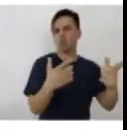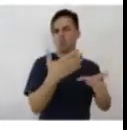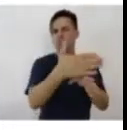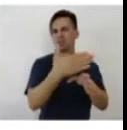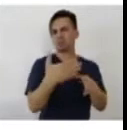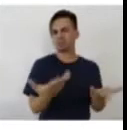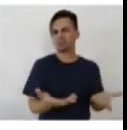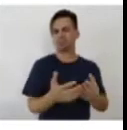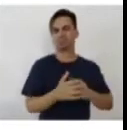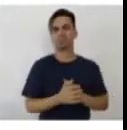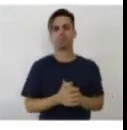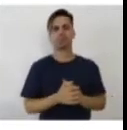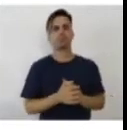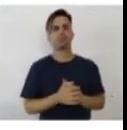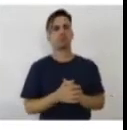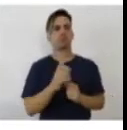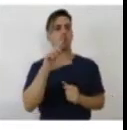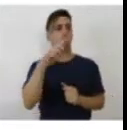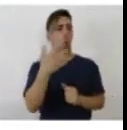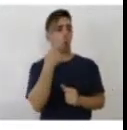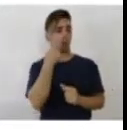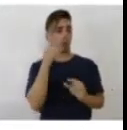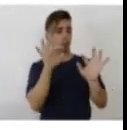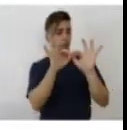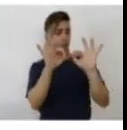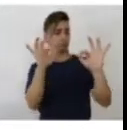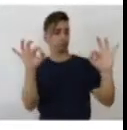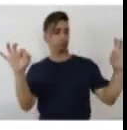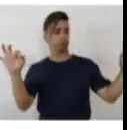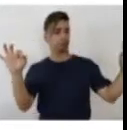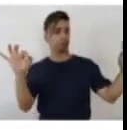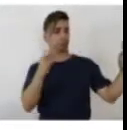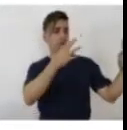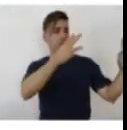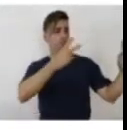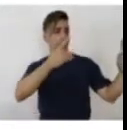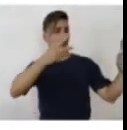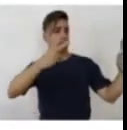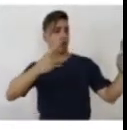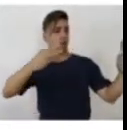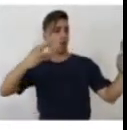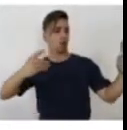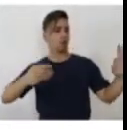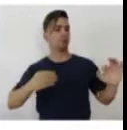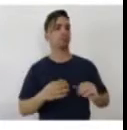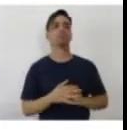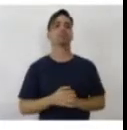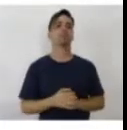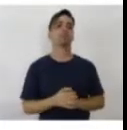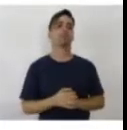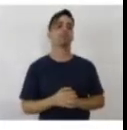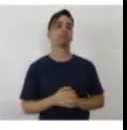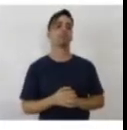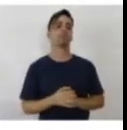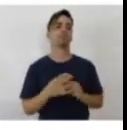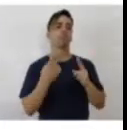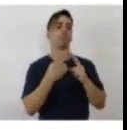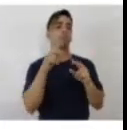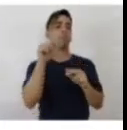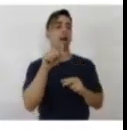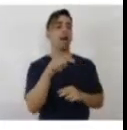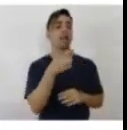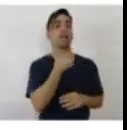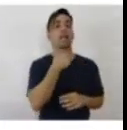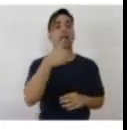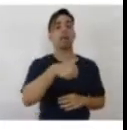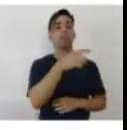la desigualdad y estarían representando los valores obtenidos en un rayo numérico, es